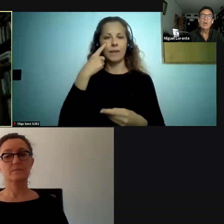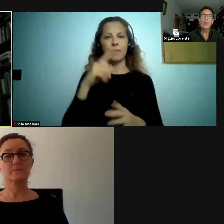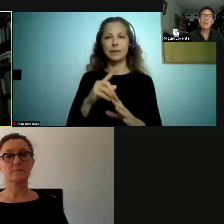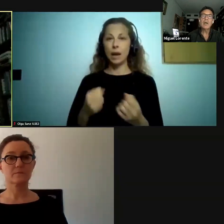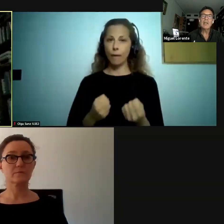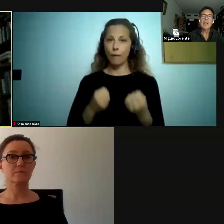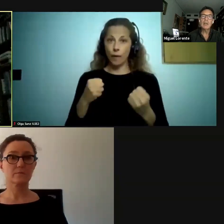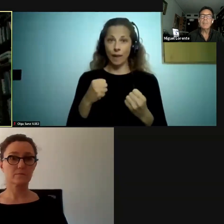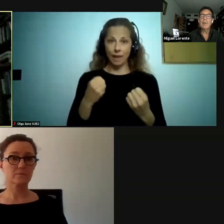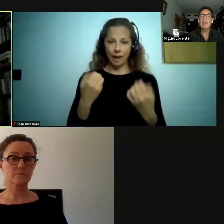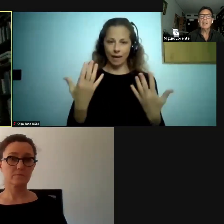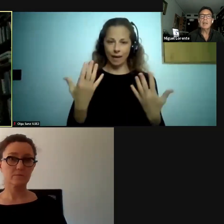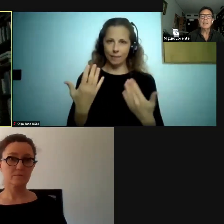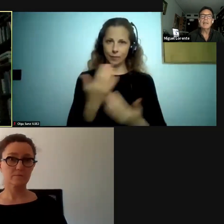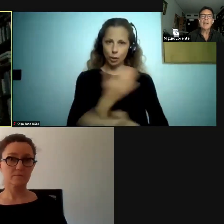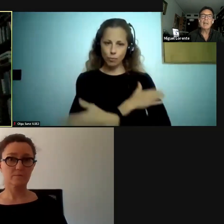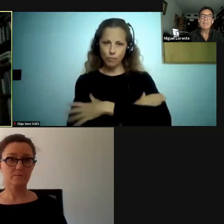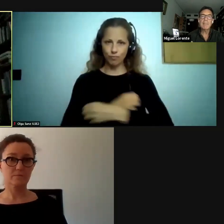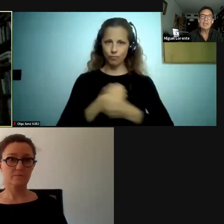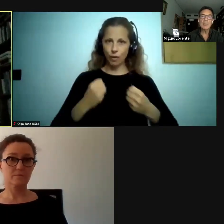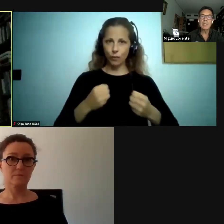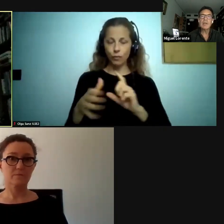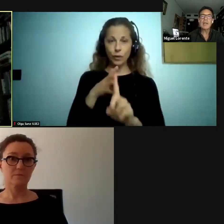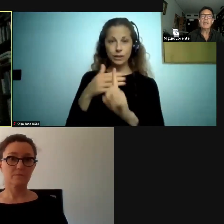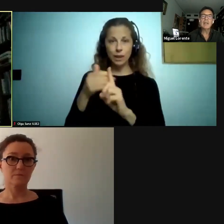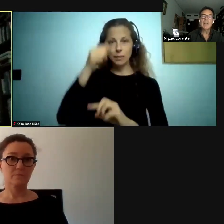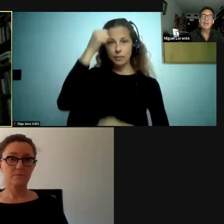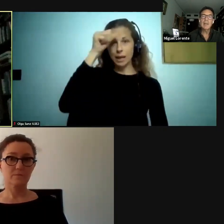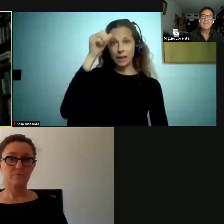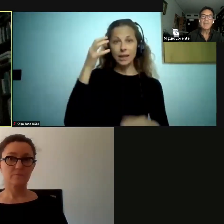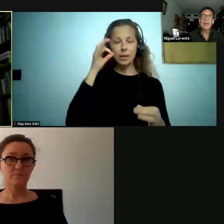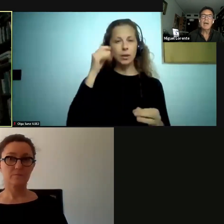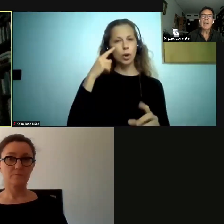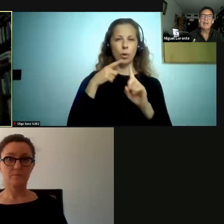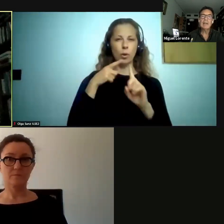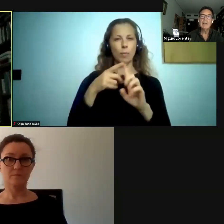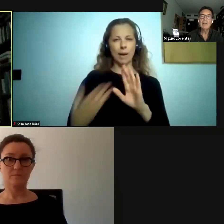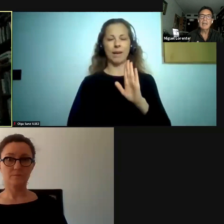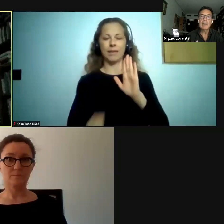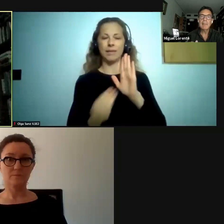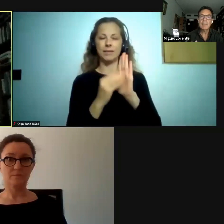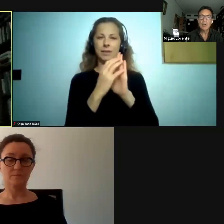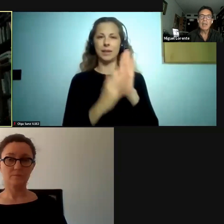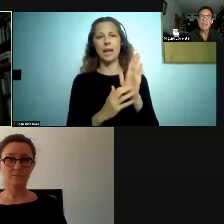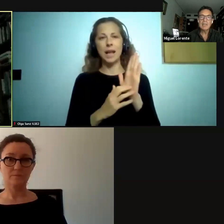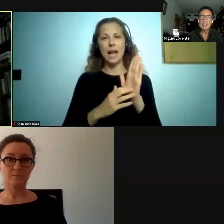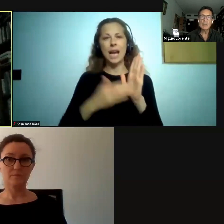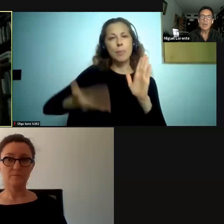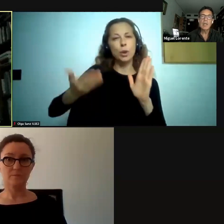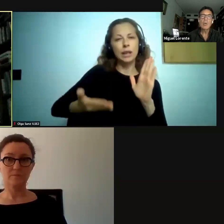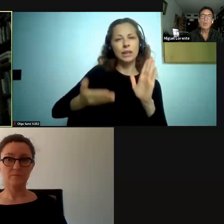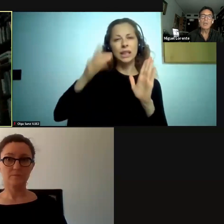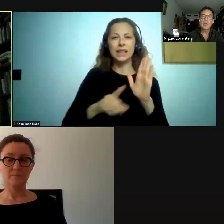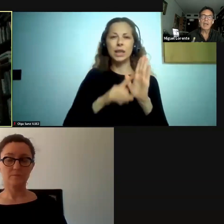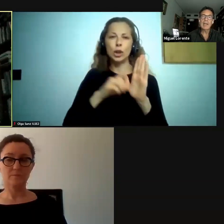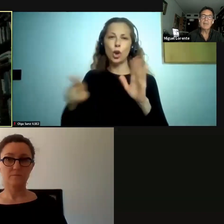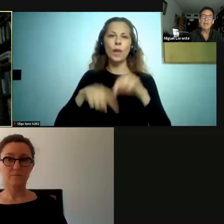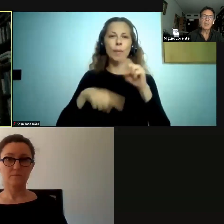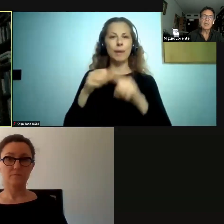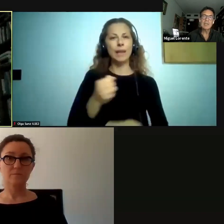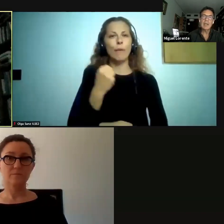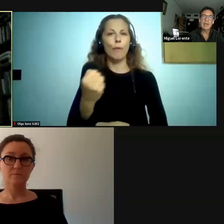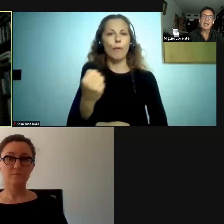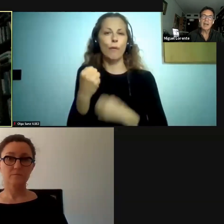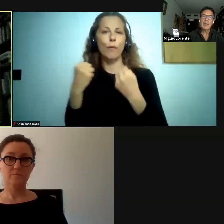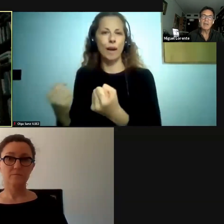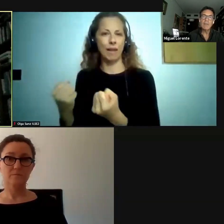muy masculino, como criterio para darle más o menos trascendencia a la violencia sexual, cuando